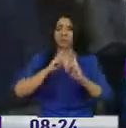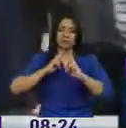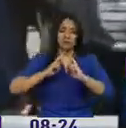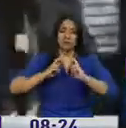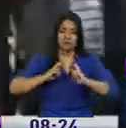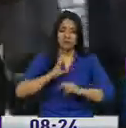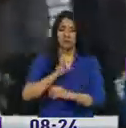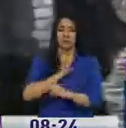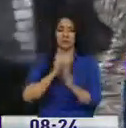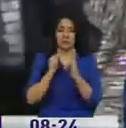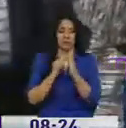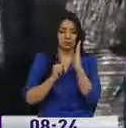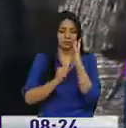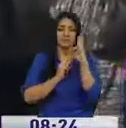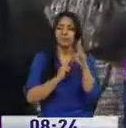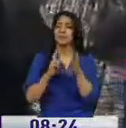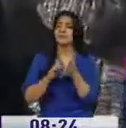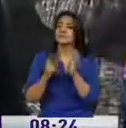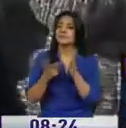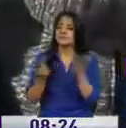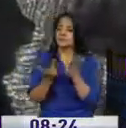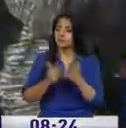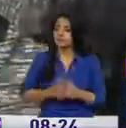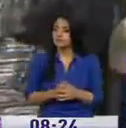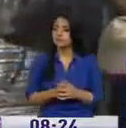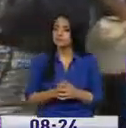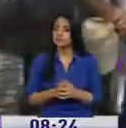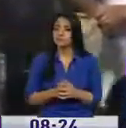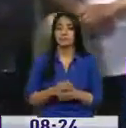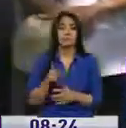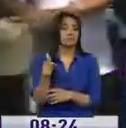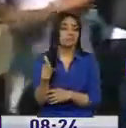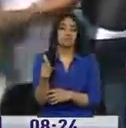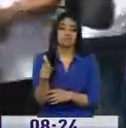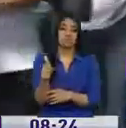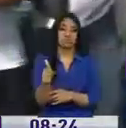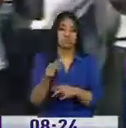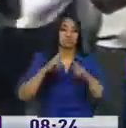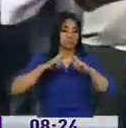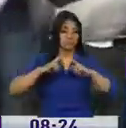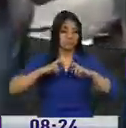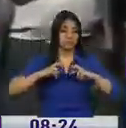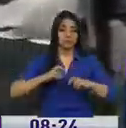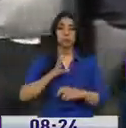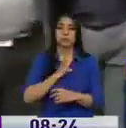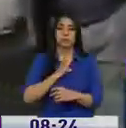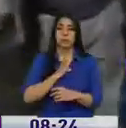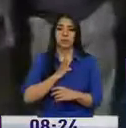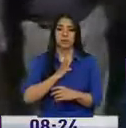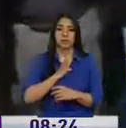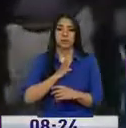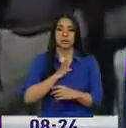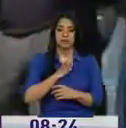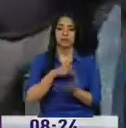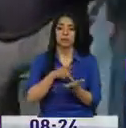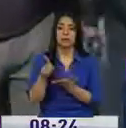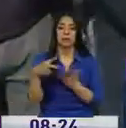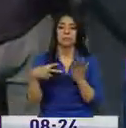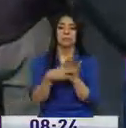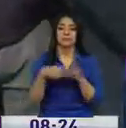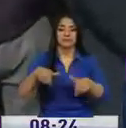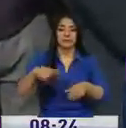respete las ordenanzas. ¿Y qué significa que se respete? Ellos mismos tienen un estudio del costo de la tarifa en la ciudad de